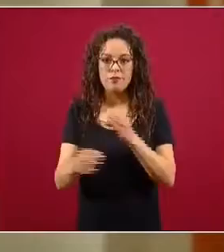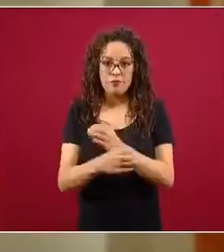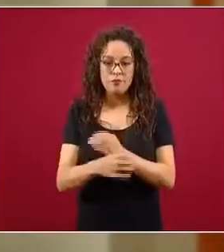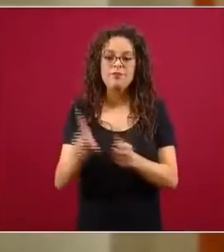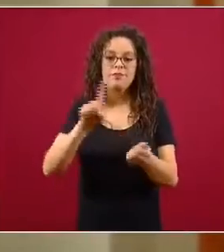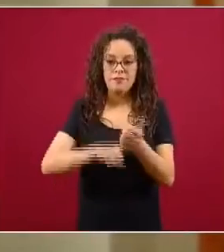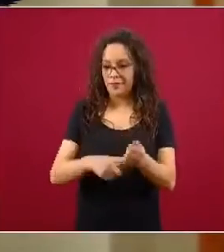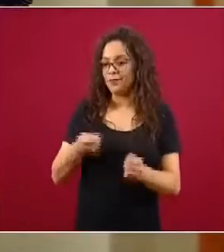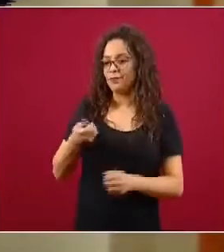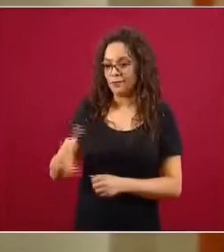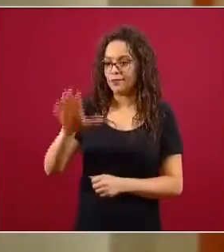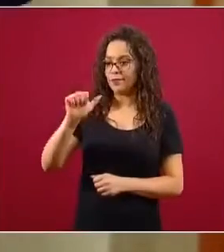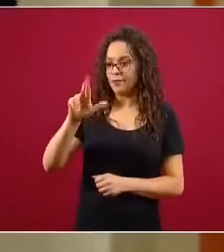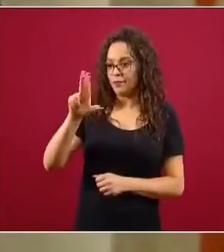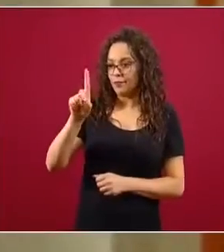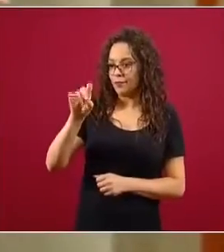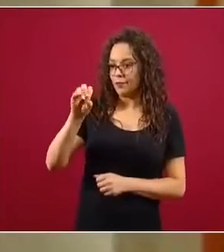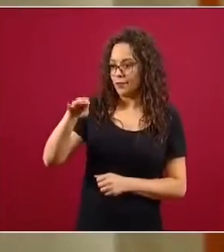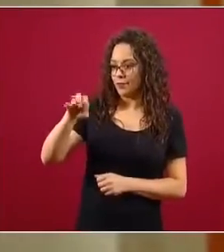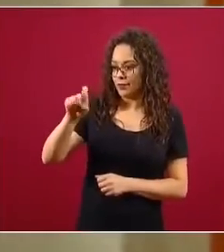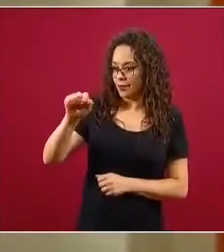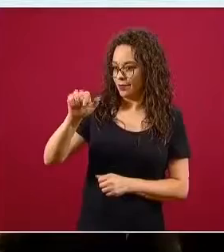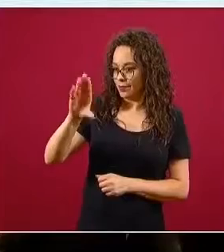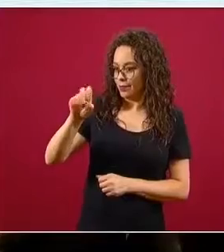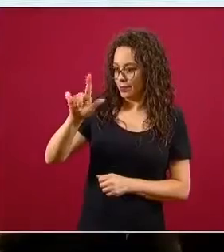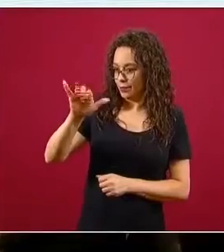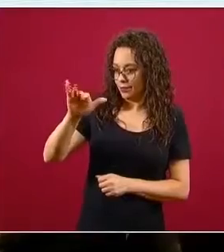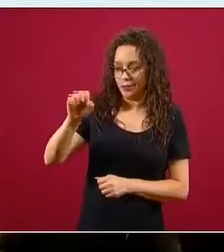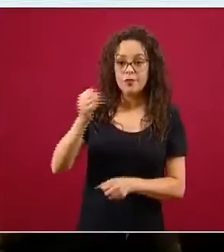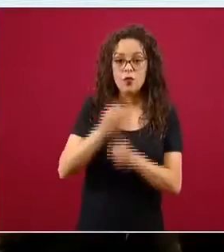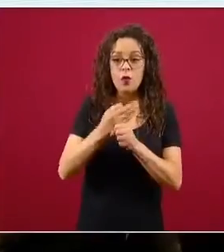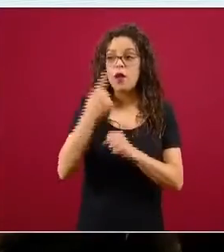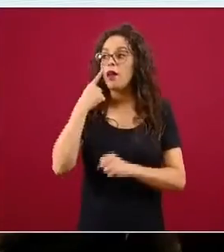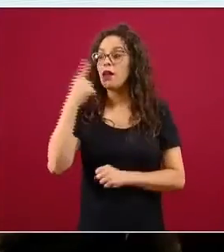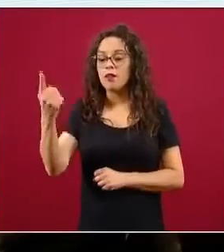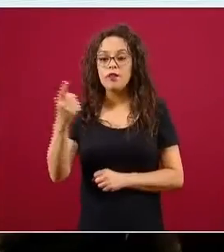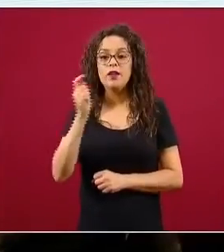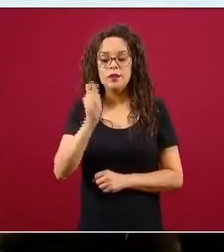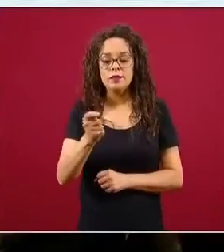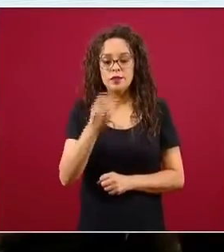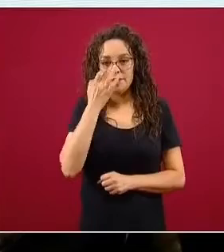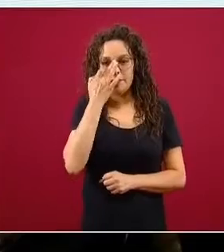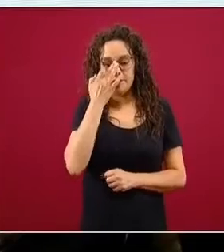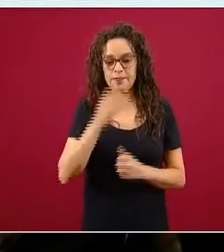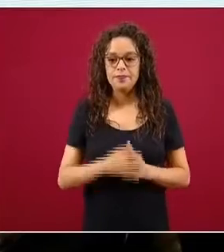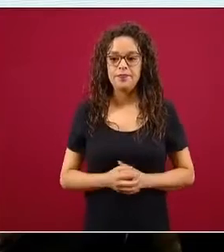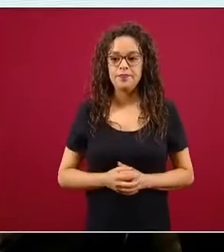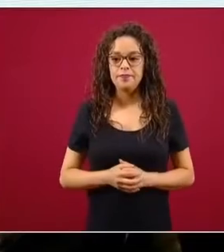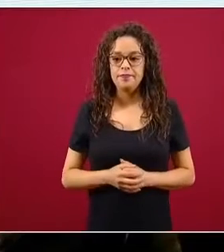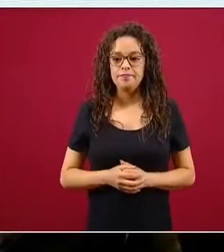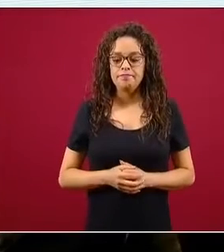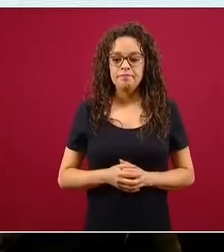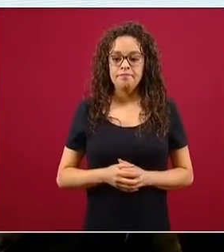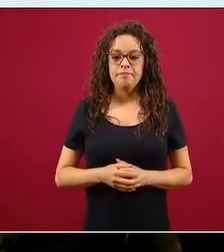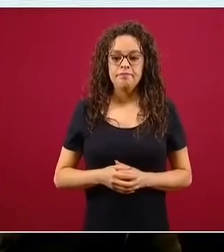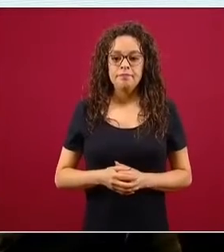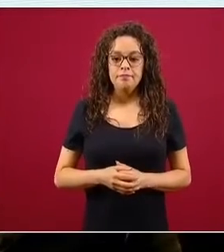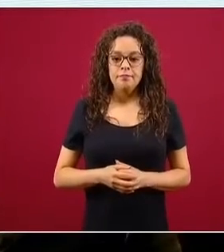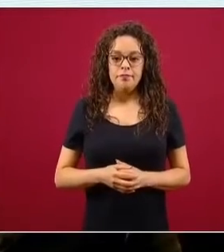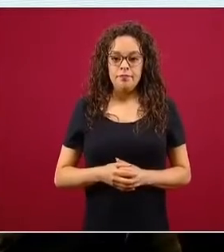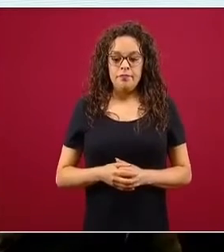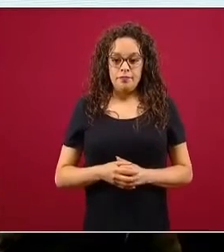un dato que ya se ha presentado, y este es el dato más actualizado, que es precisamente cuál es la proporción de